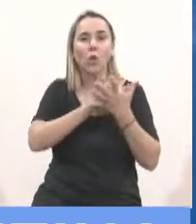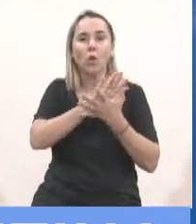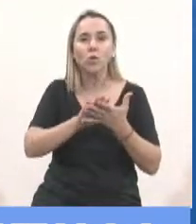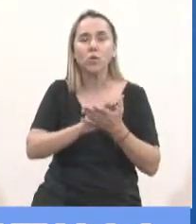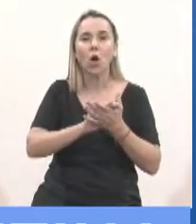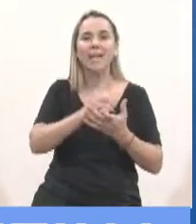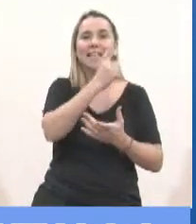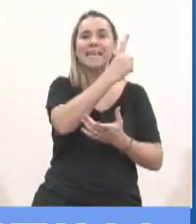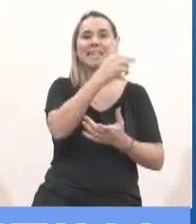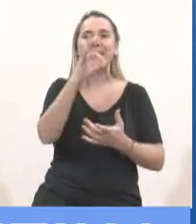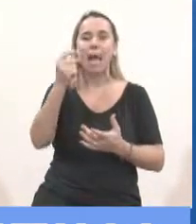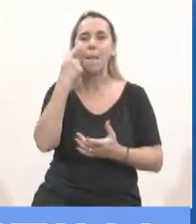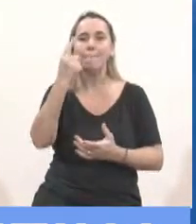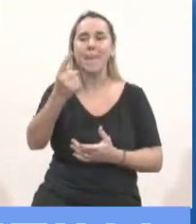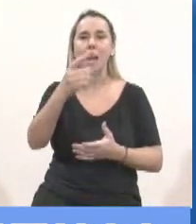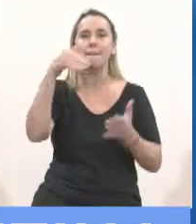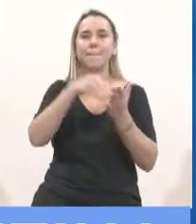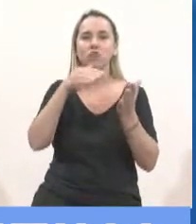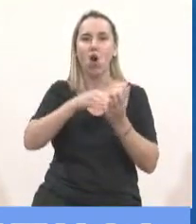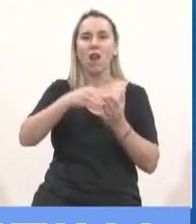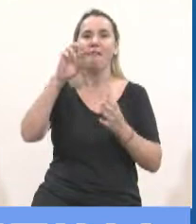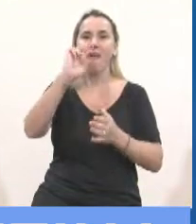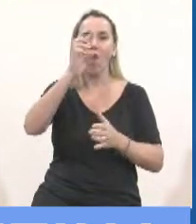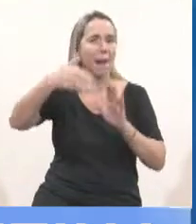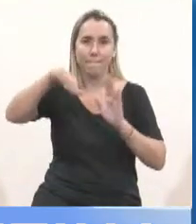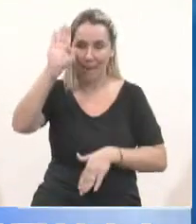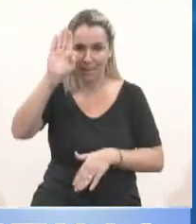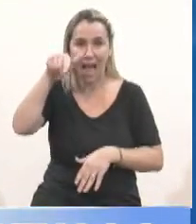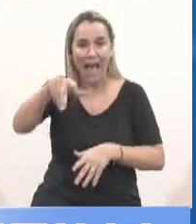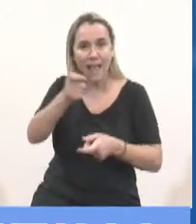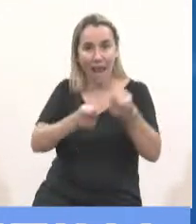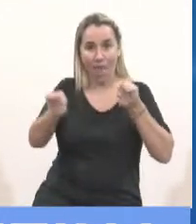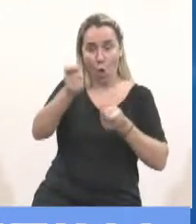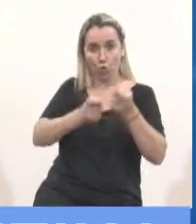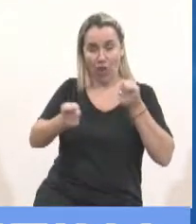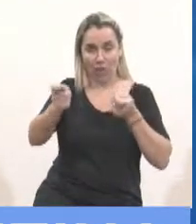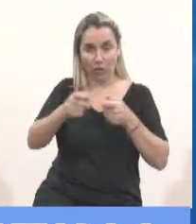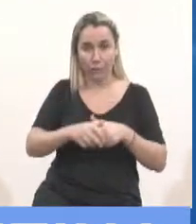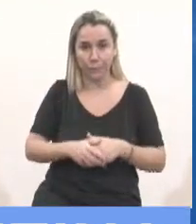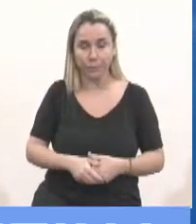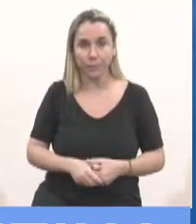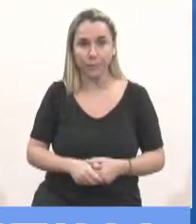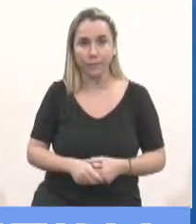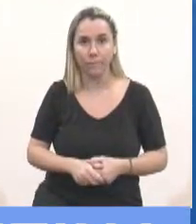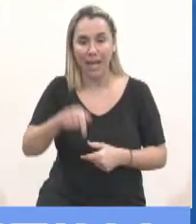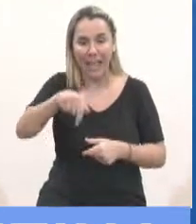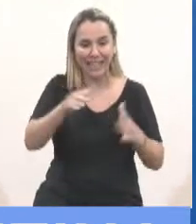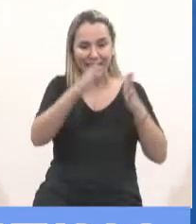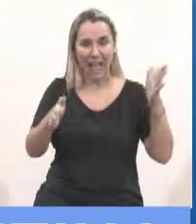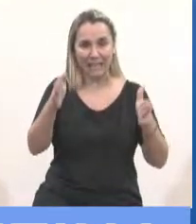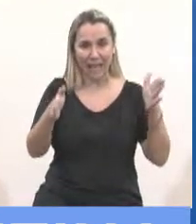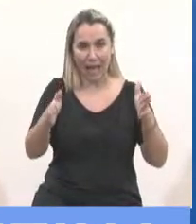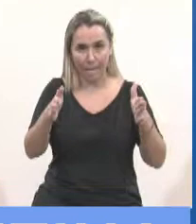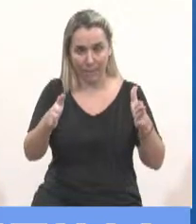reestructuración de más de 100 mil millones de dólares. Eso es lo que estamos renegociando en esta